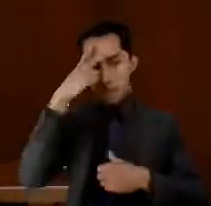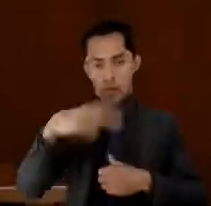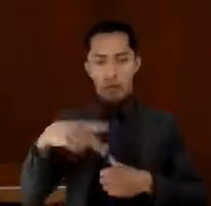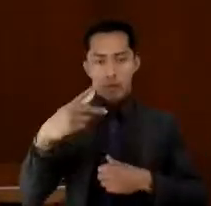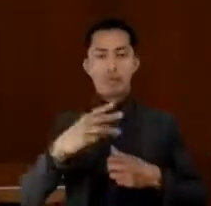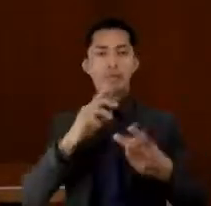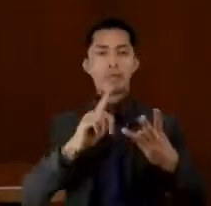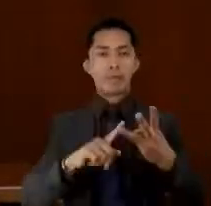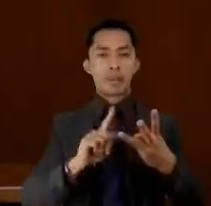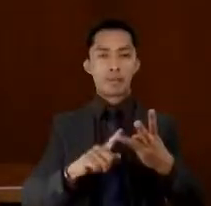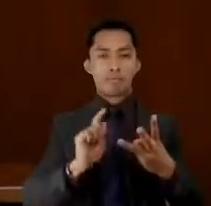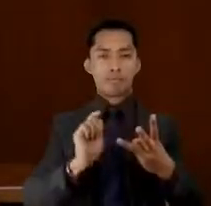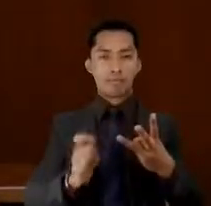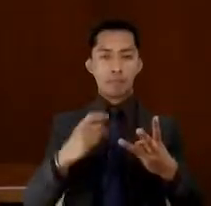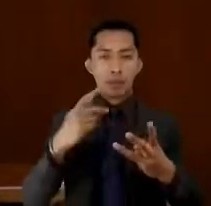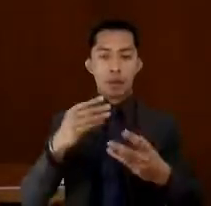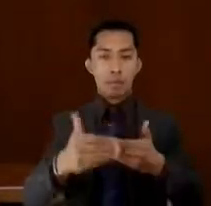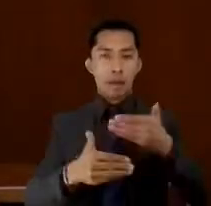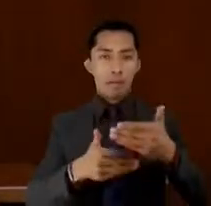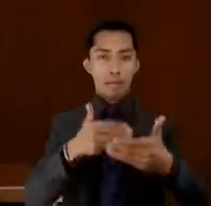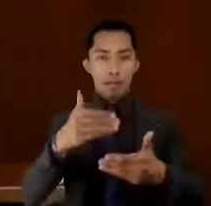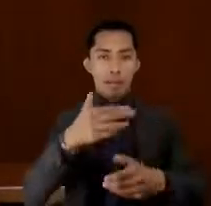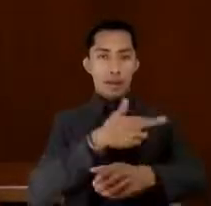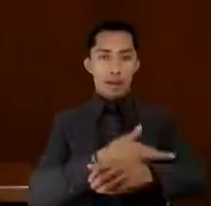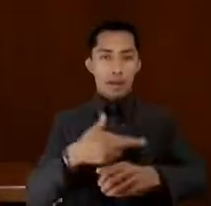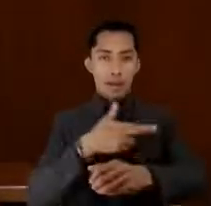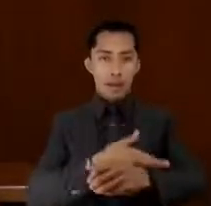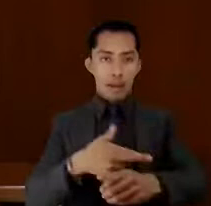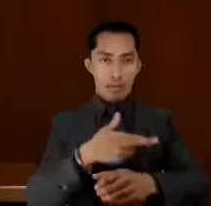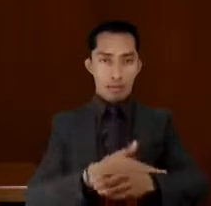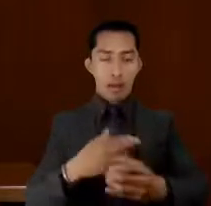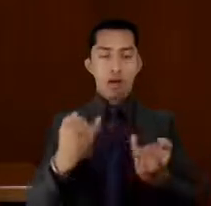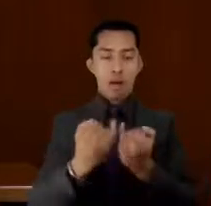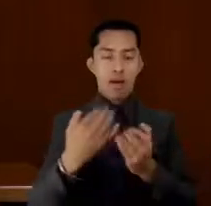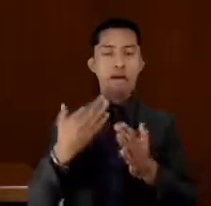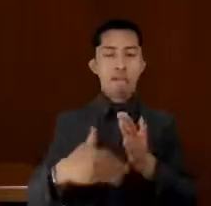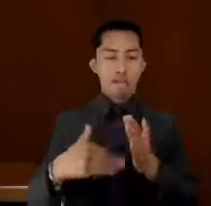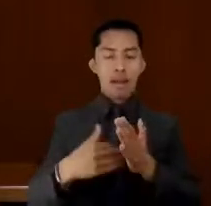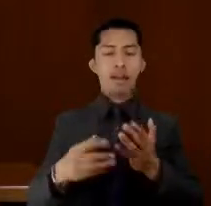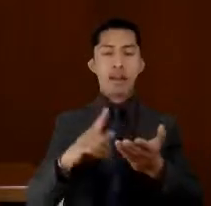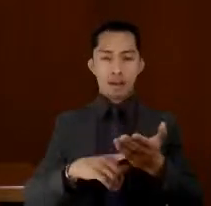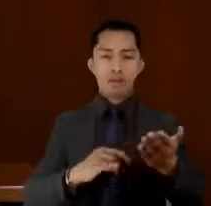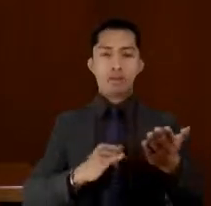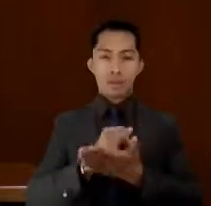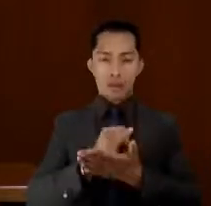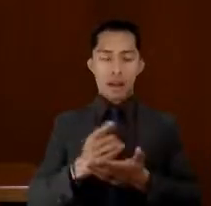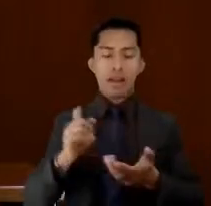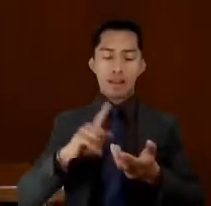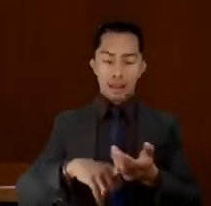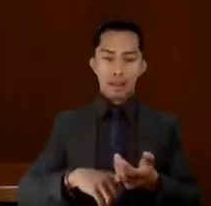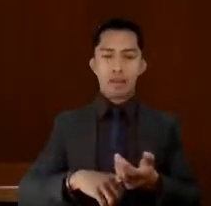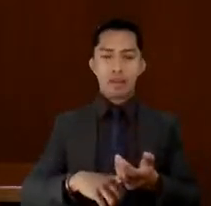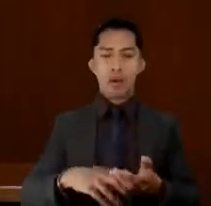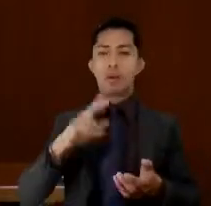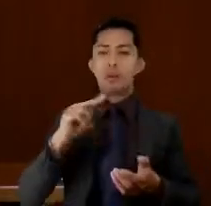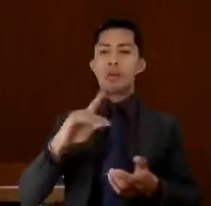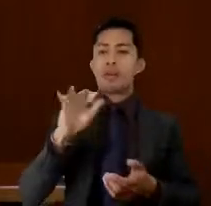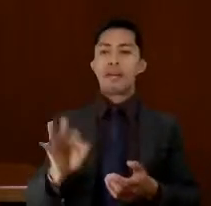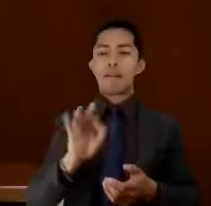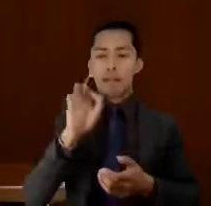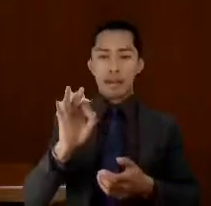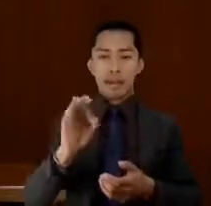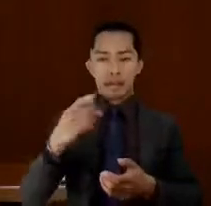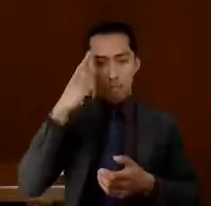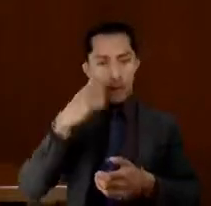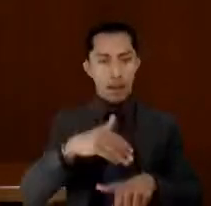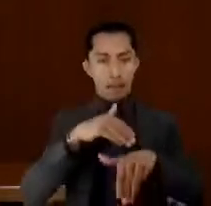Tercero, los procedimientos en trámite y pendientes de resolución en el Poder Judicial de la Federación a la entrada en